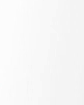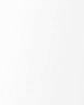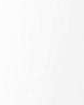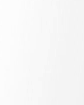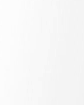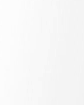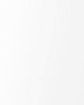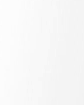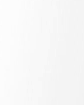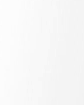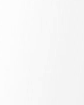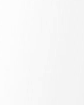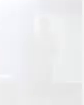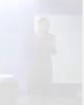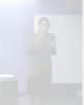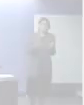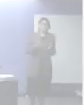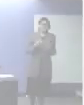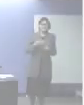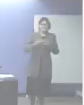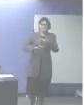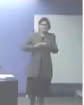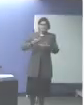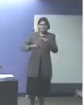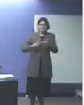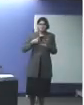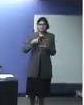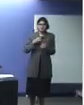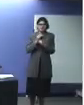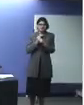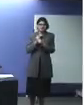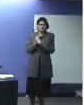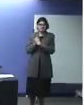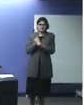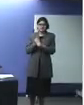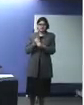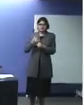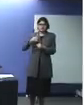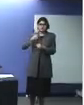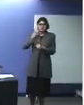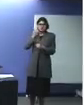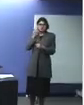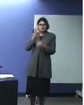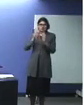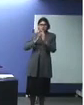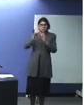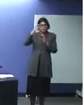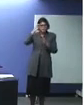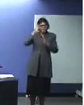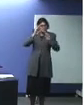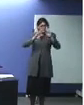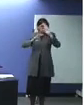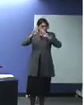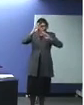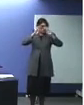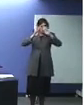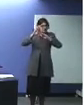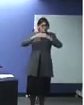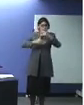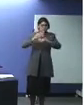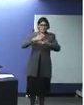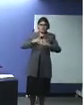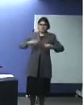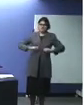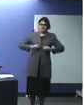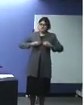¿qué es la discapacidad? ¿Cómo se ha visto a lo largo del tiempo? Quiero tener un corpus teórico, quiero generar una concordancia con mi experiencia de